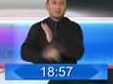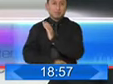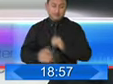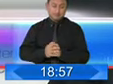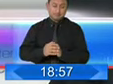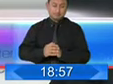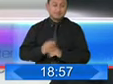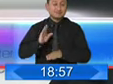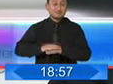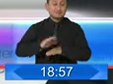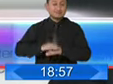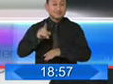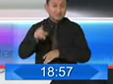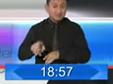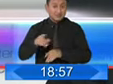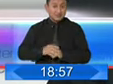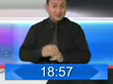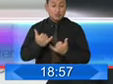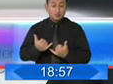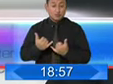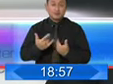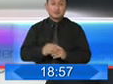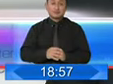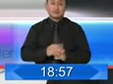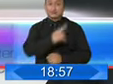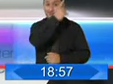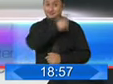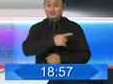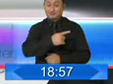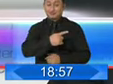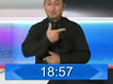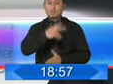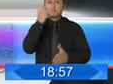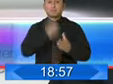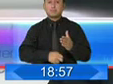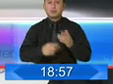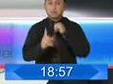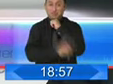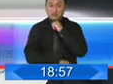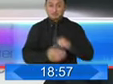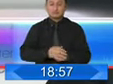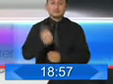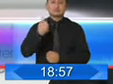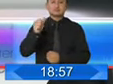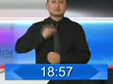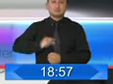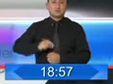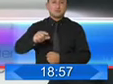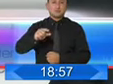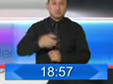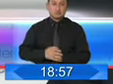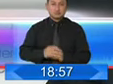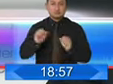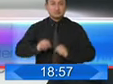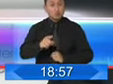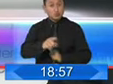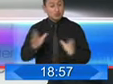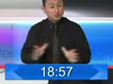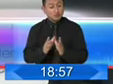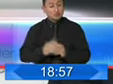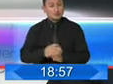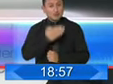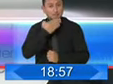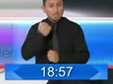la cual se sanciona a los medios con 10 salarios básicos y se los motiva a